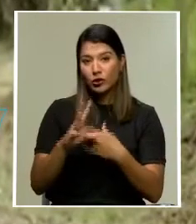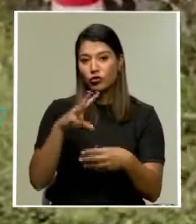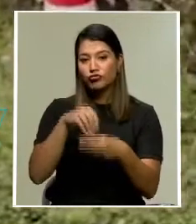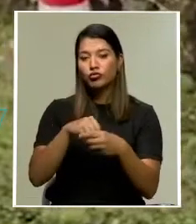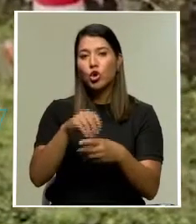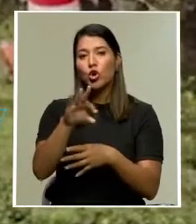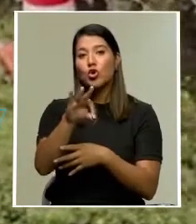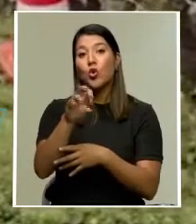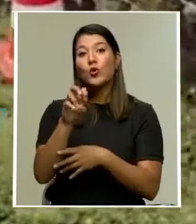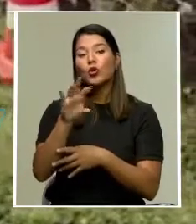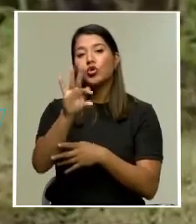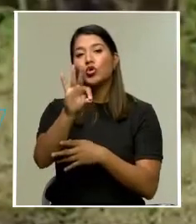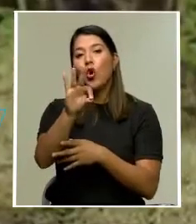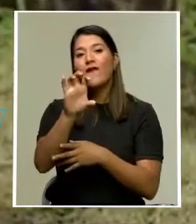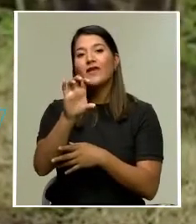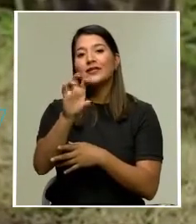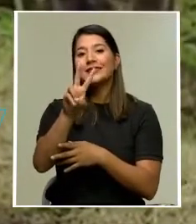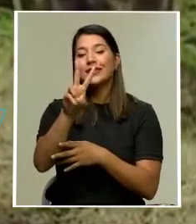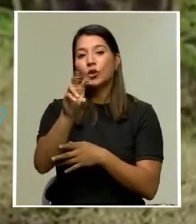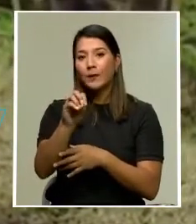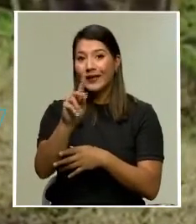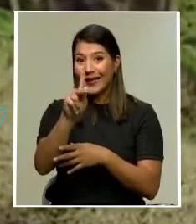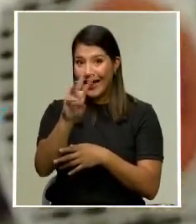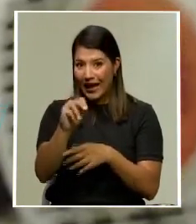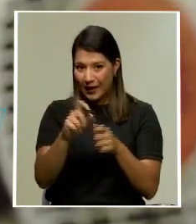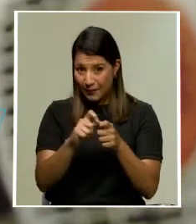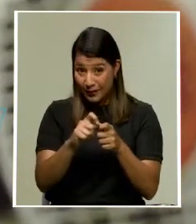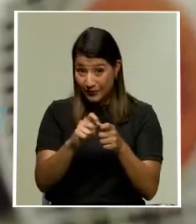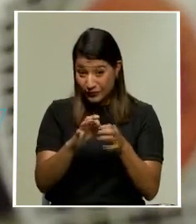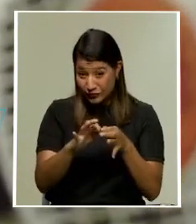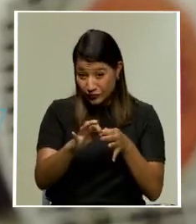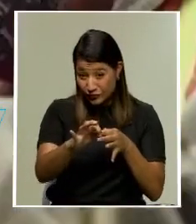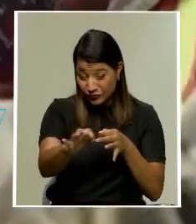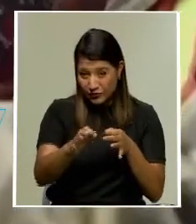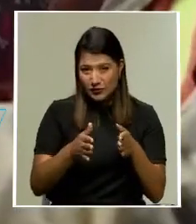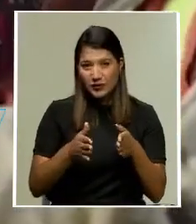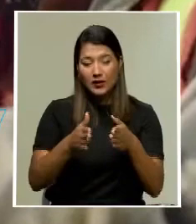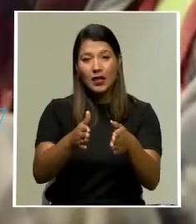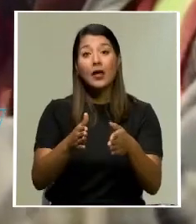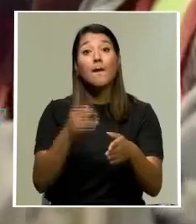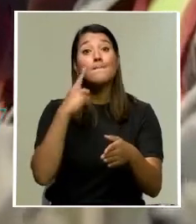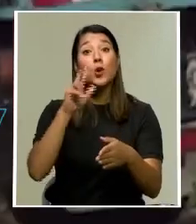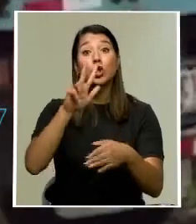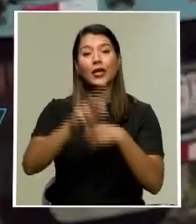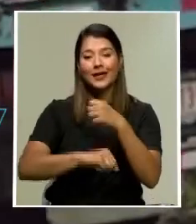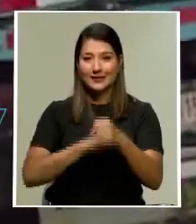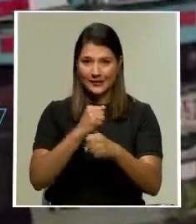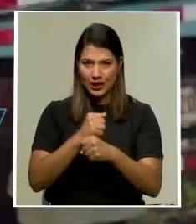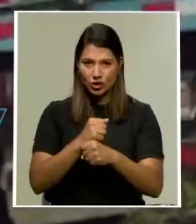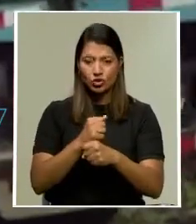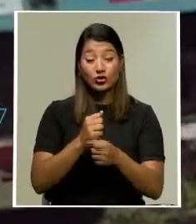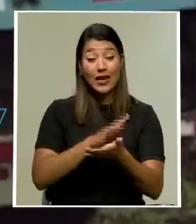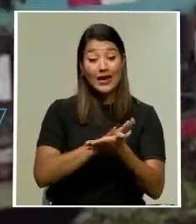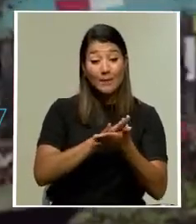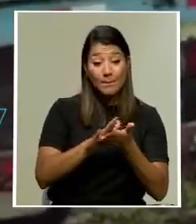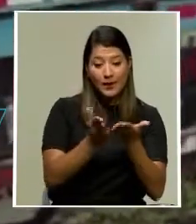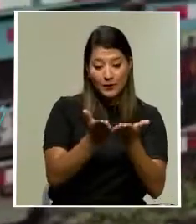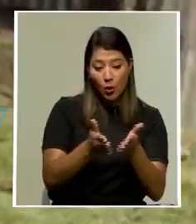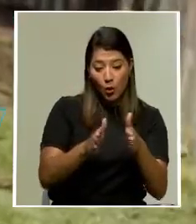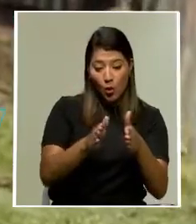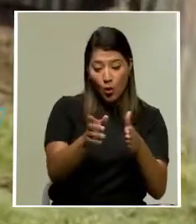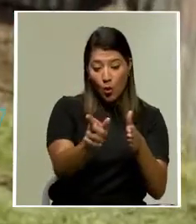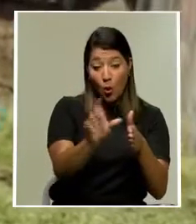kilómetros que se extenderán por 3 años. Las labores comprenderán limpieza de cunetas y alcantarillas,